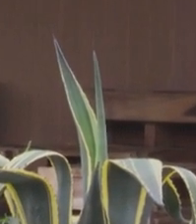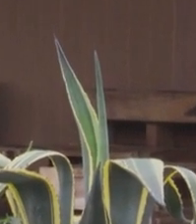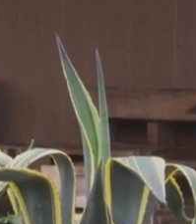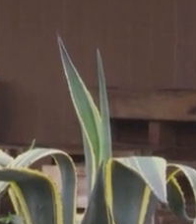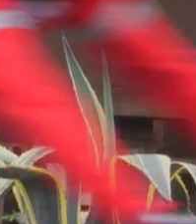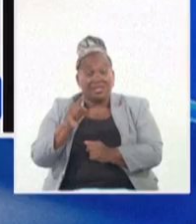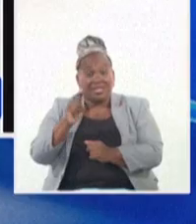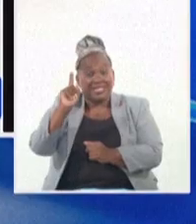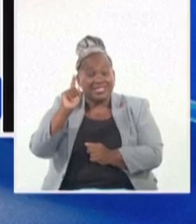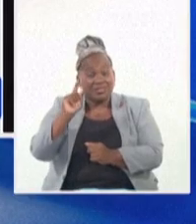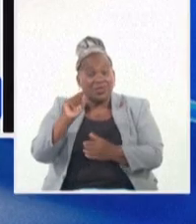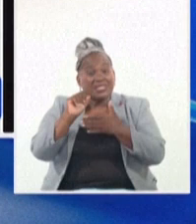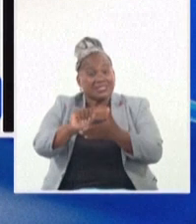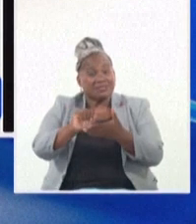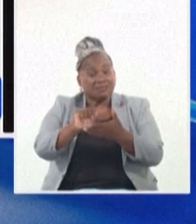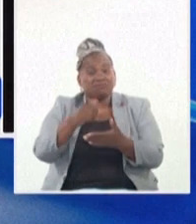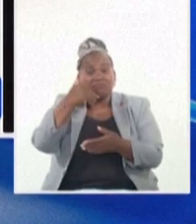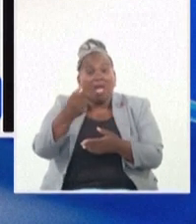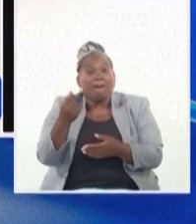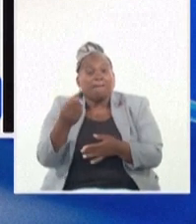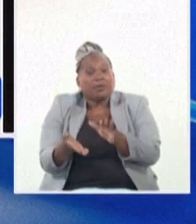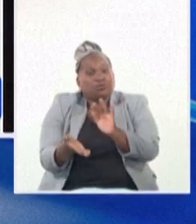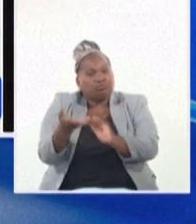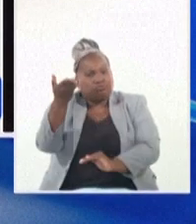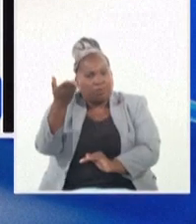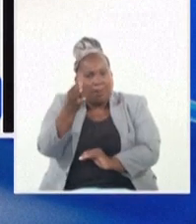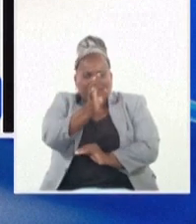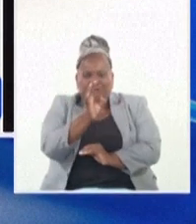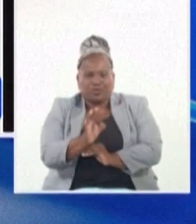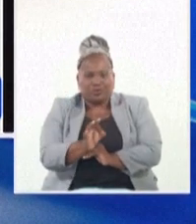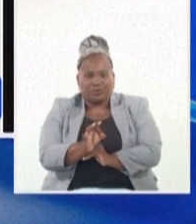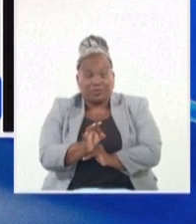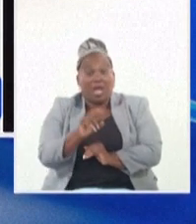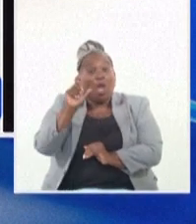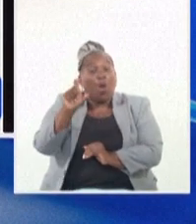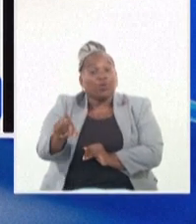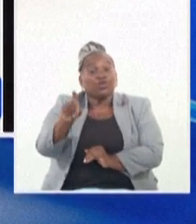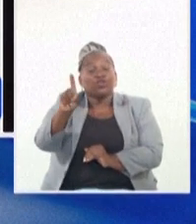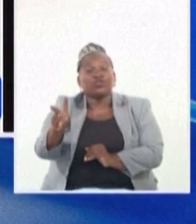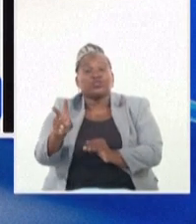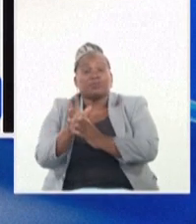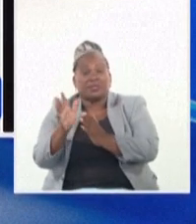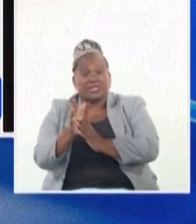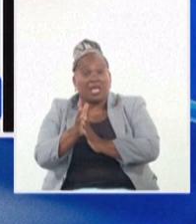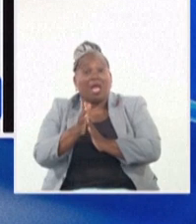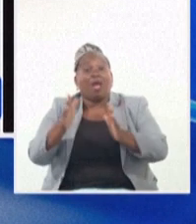1959. Los precios han crecido, como promedio, en los últimos 12 meses, un